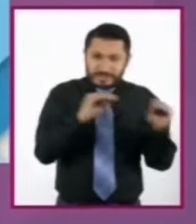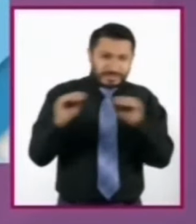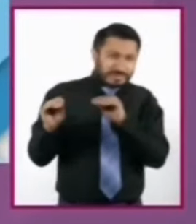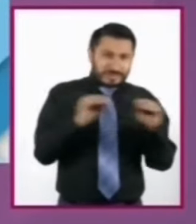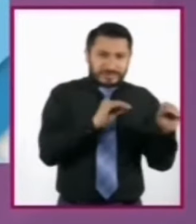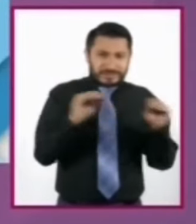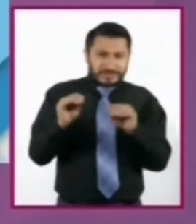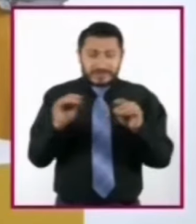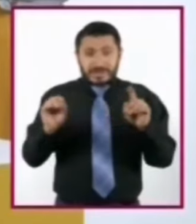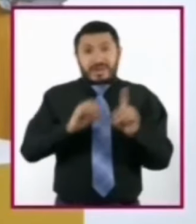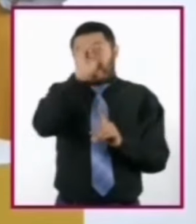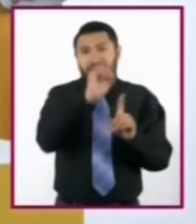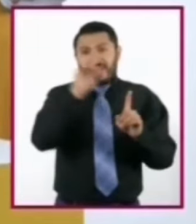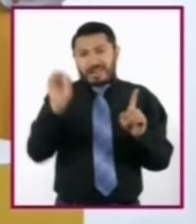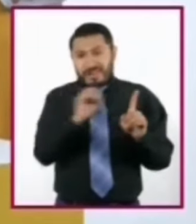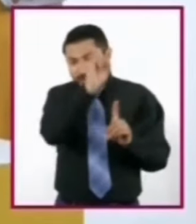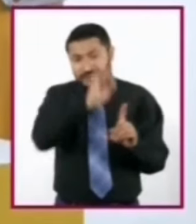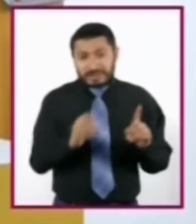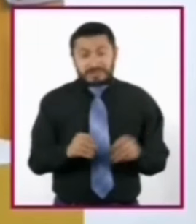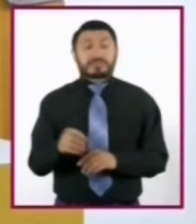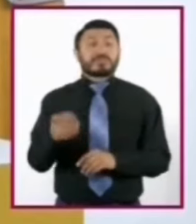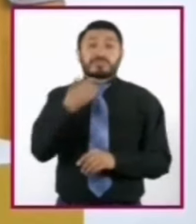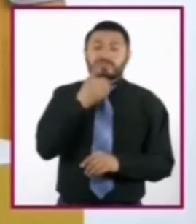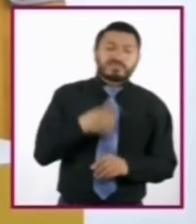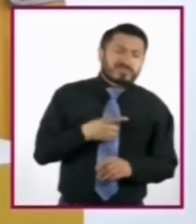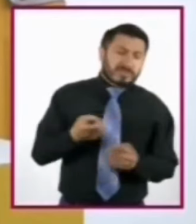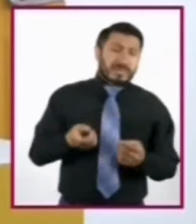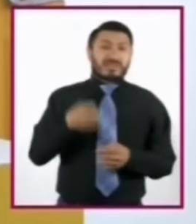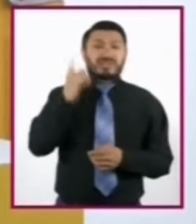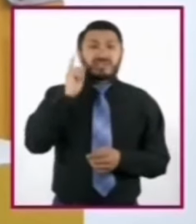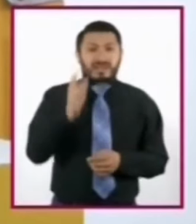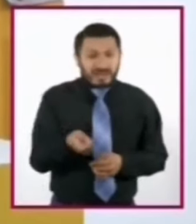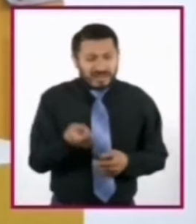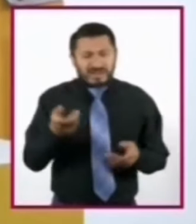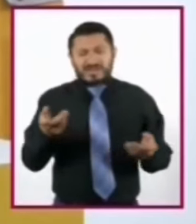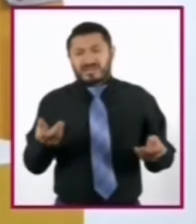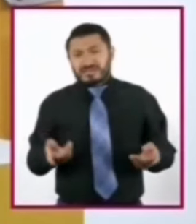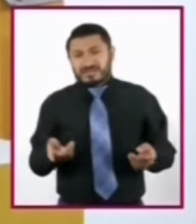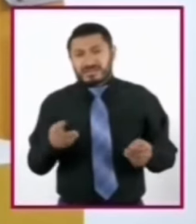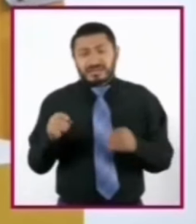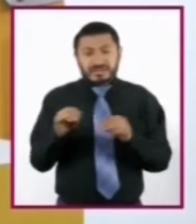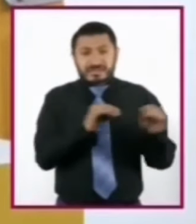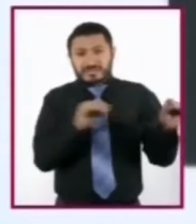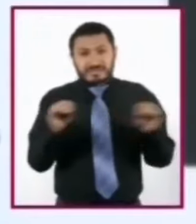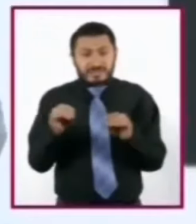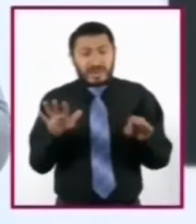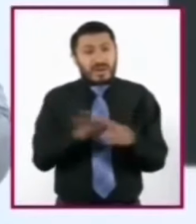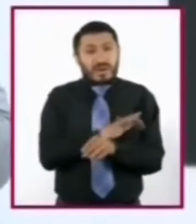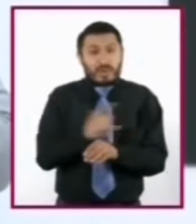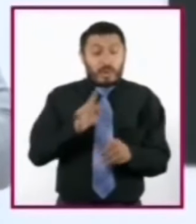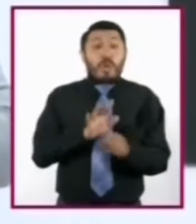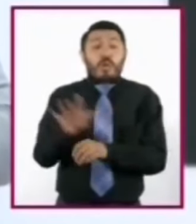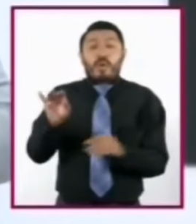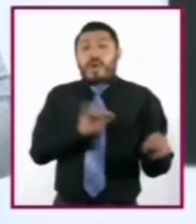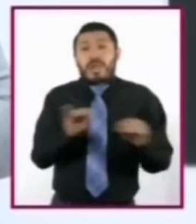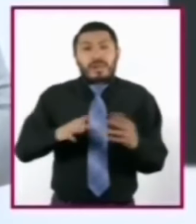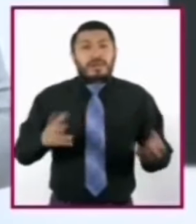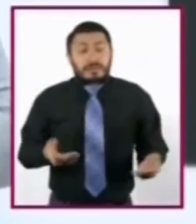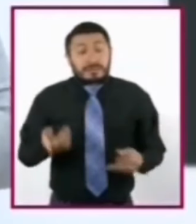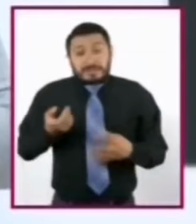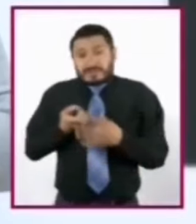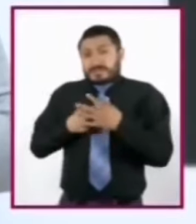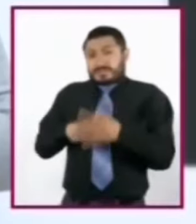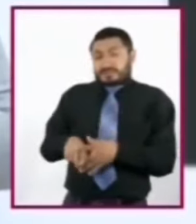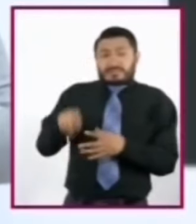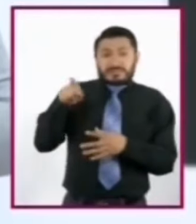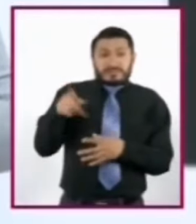de forma errática. Maestra, dígame, ¿qué era lo que los movía? Al principio,